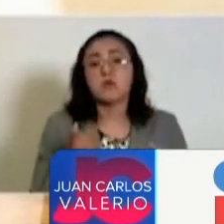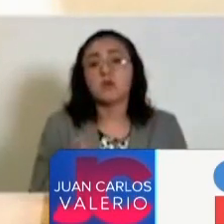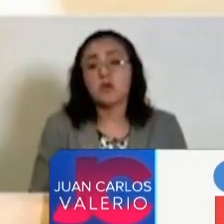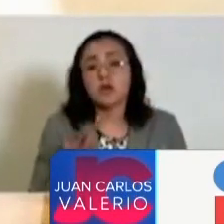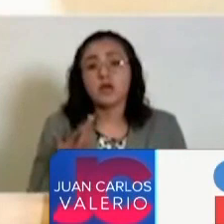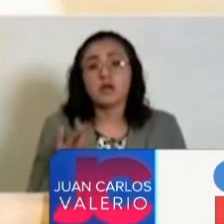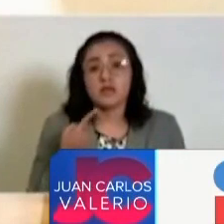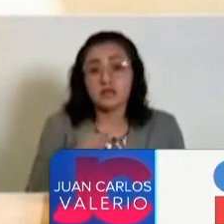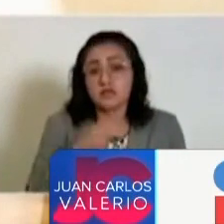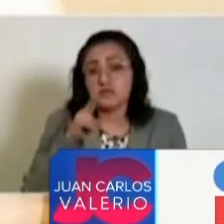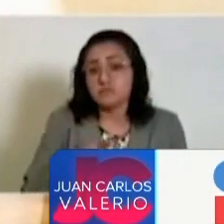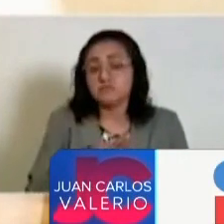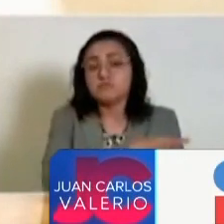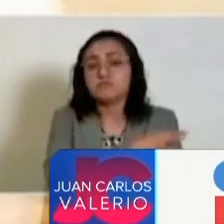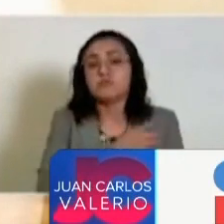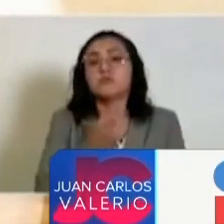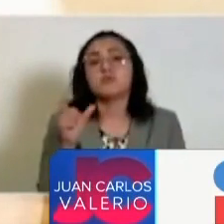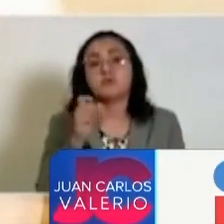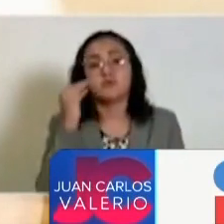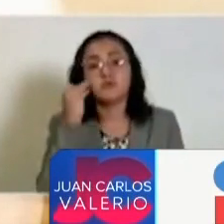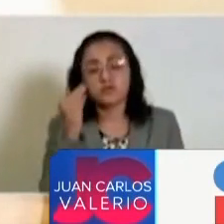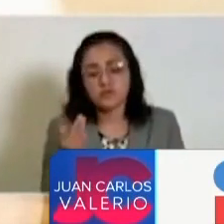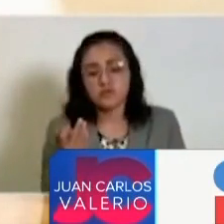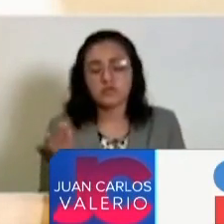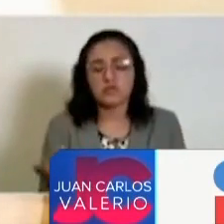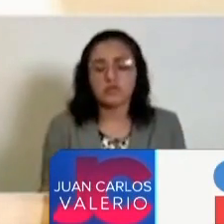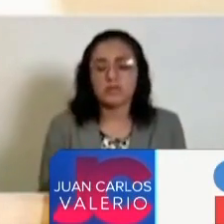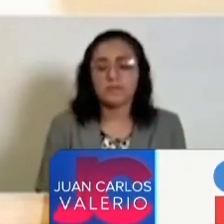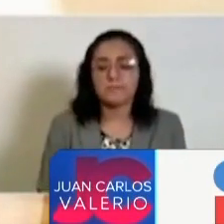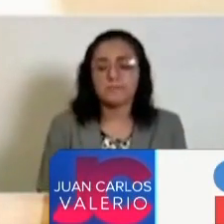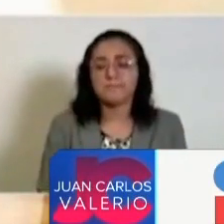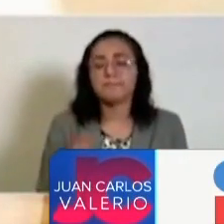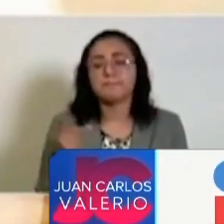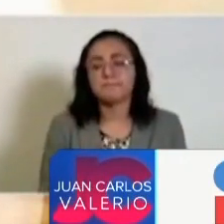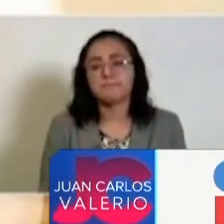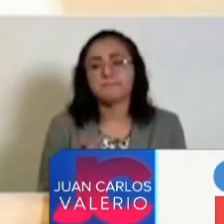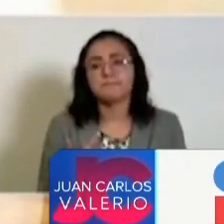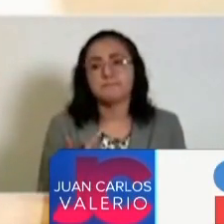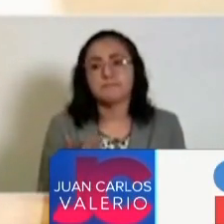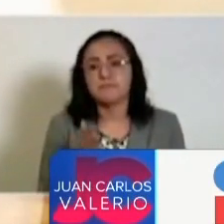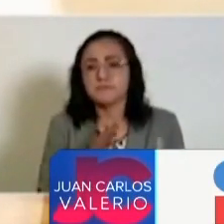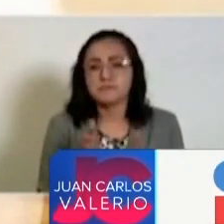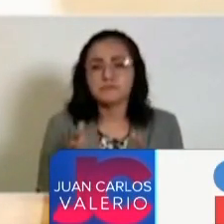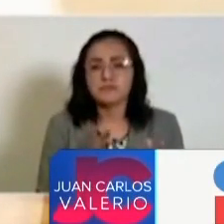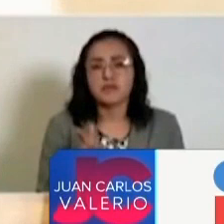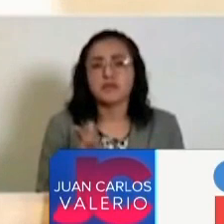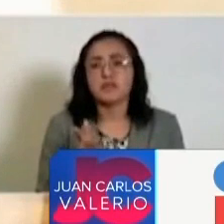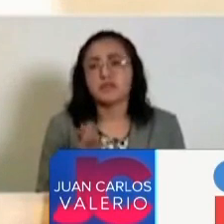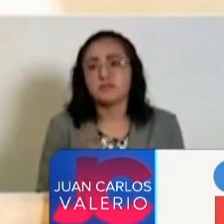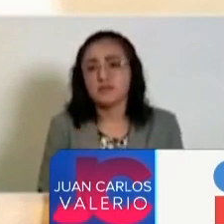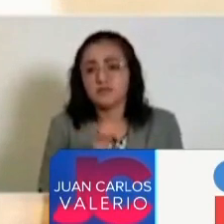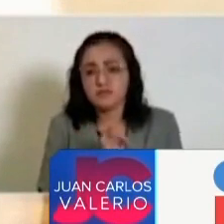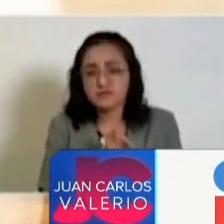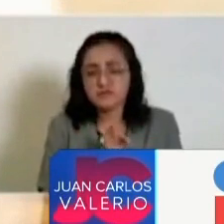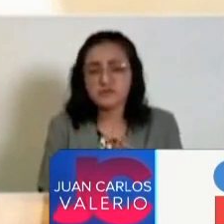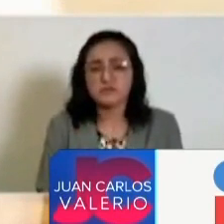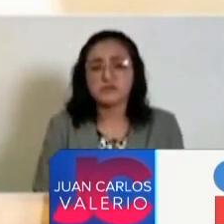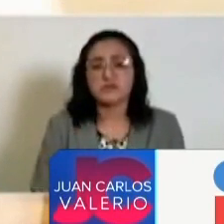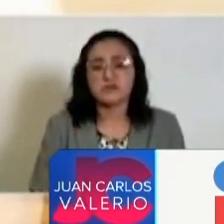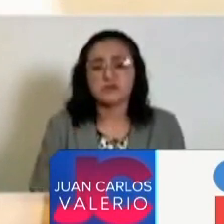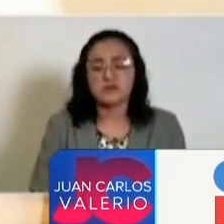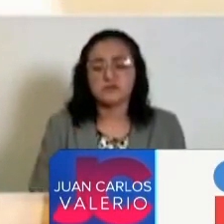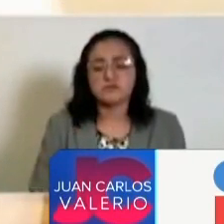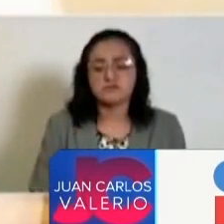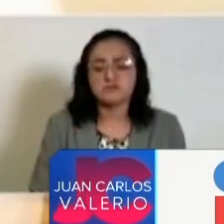cuánto, en los efectos de las vacunas, cuánto tiempo le van a provocar de defensas